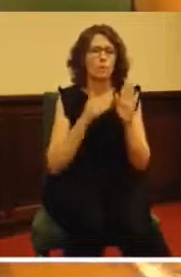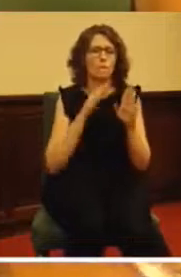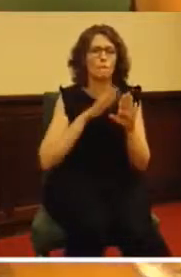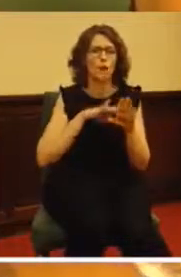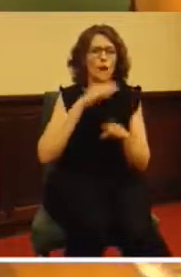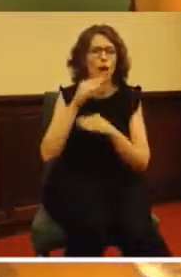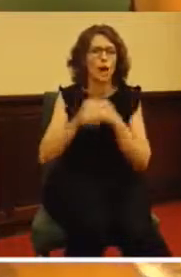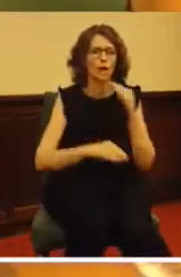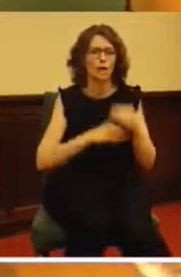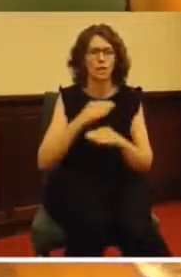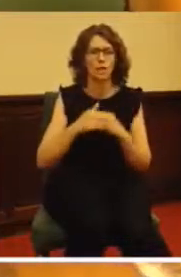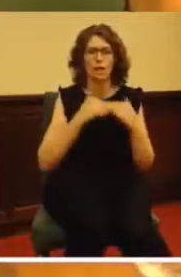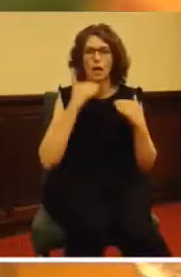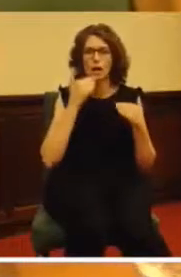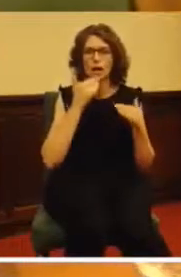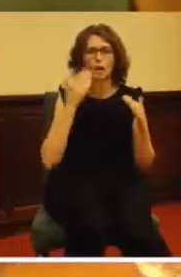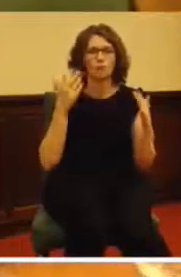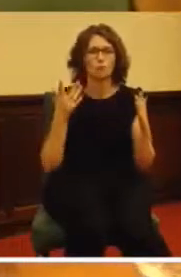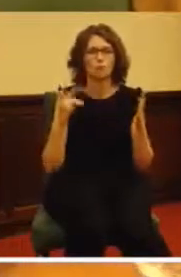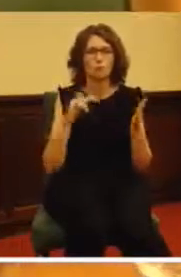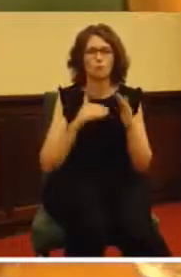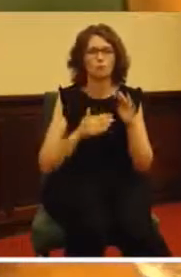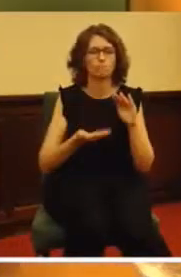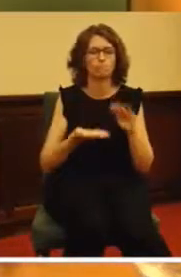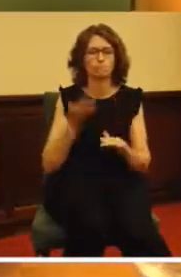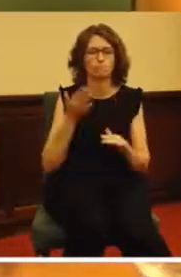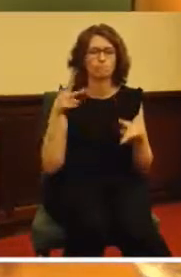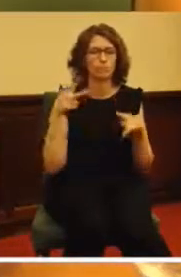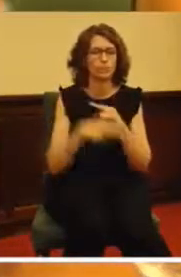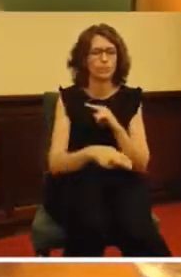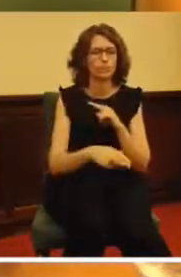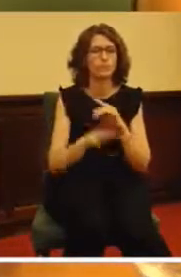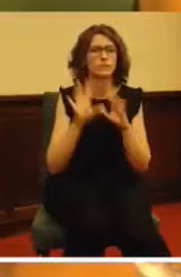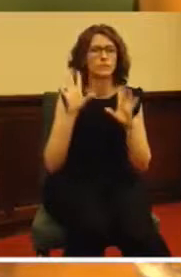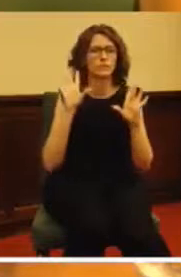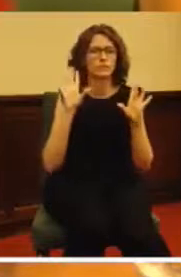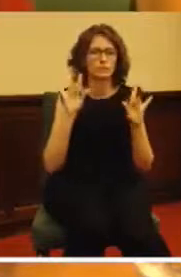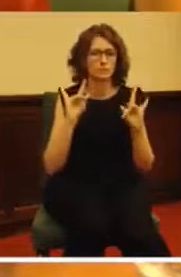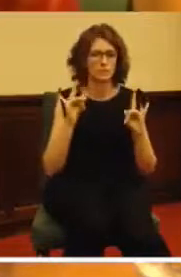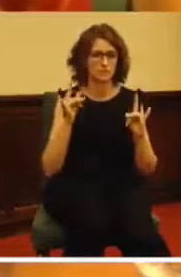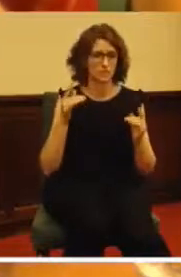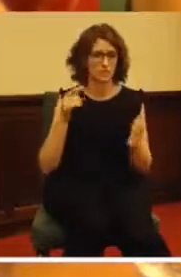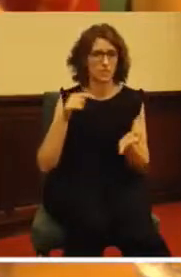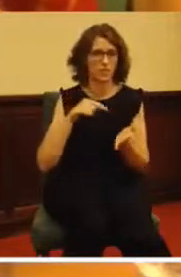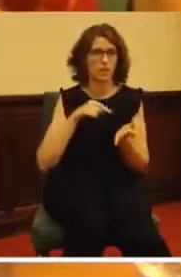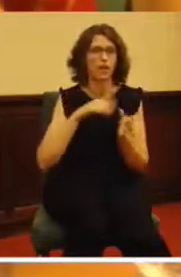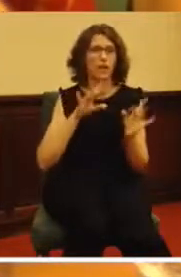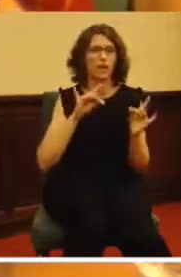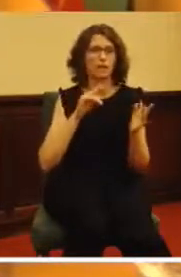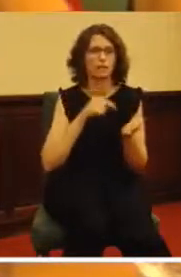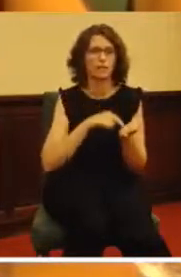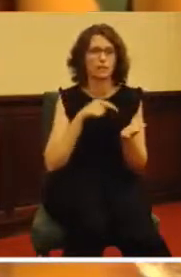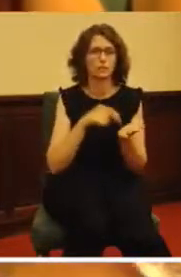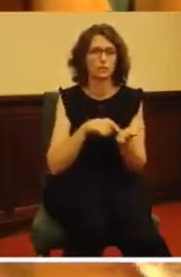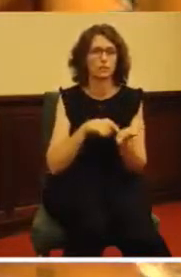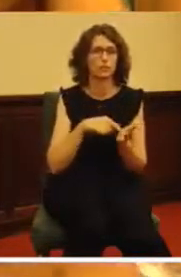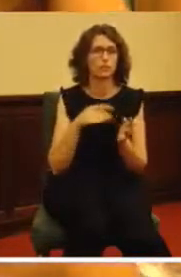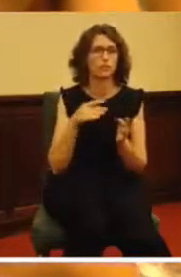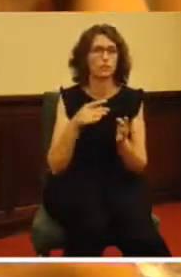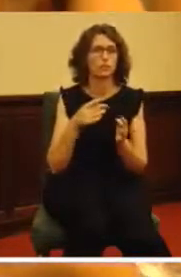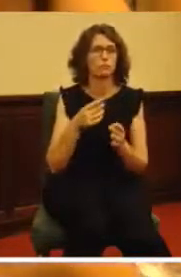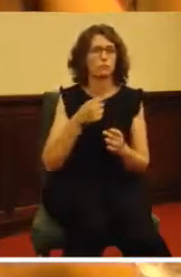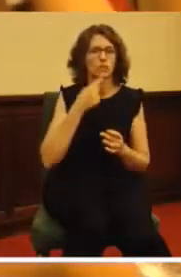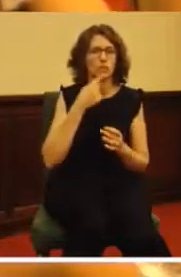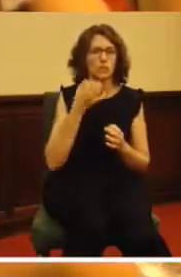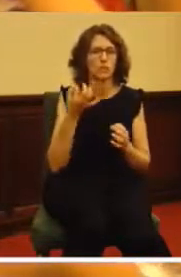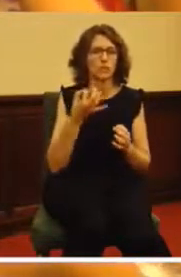medida de lo posible esta subida? Pues sí, el catastro lo que dice, lo que decide, es